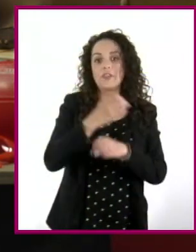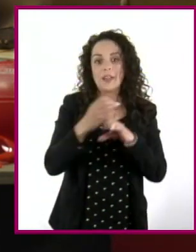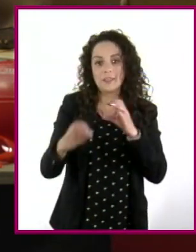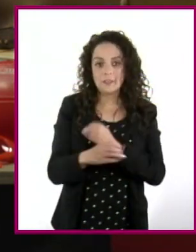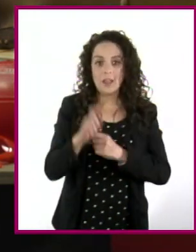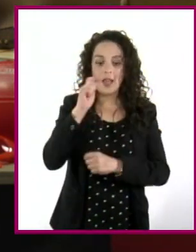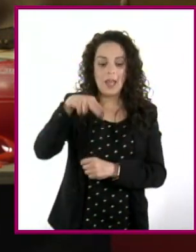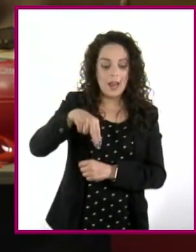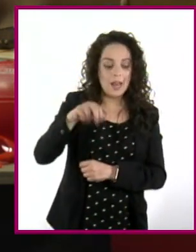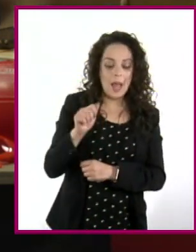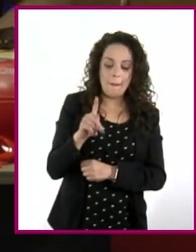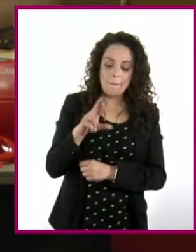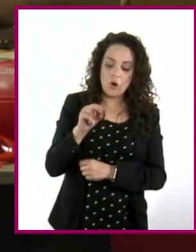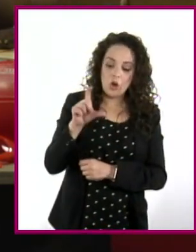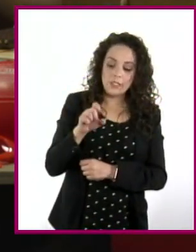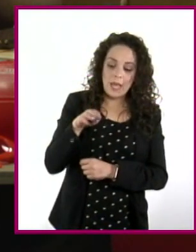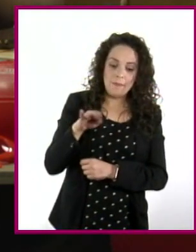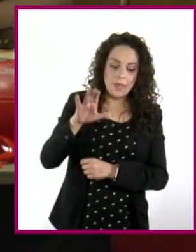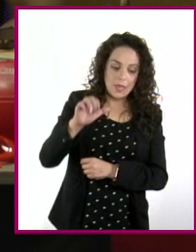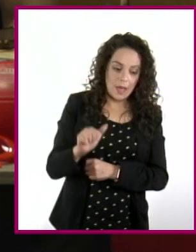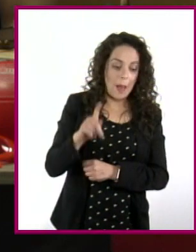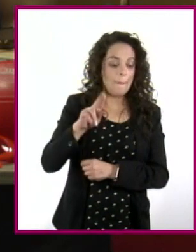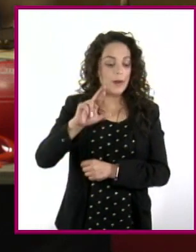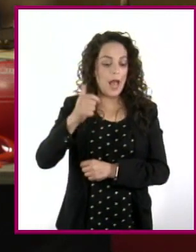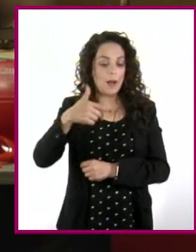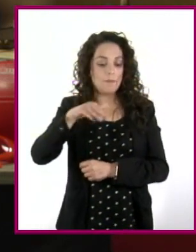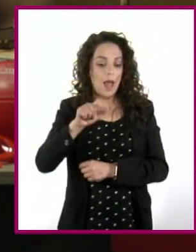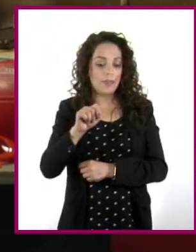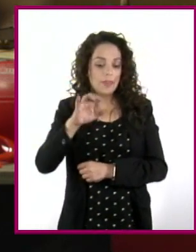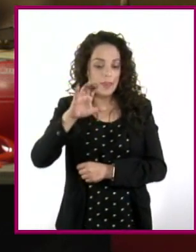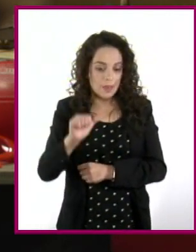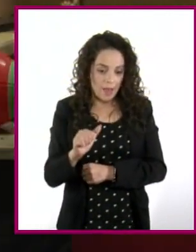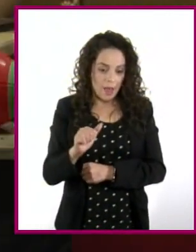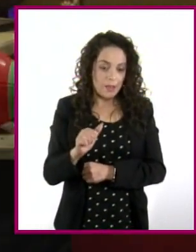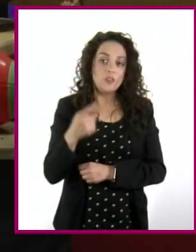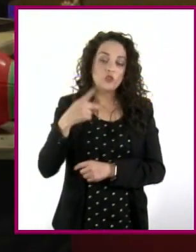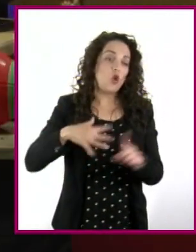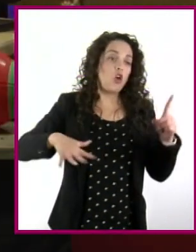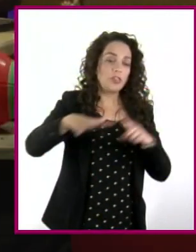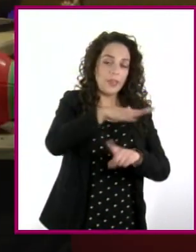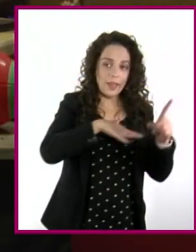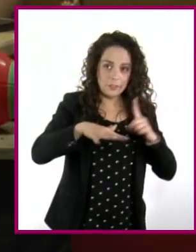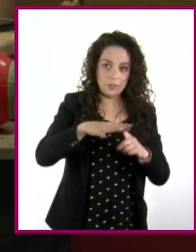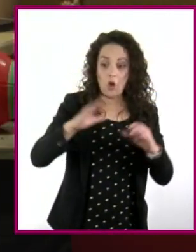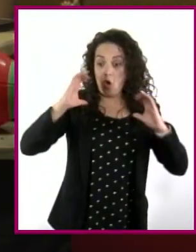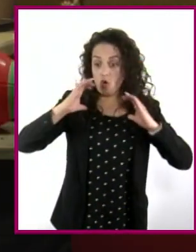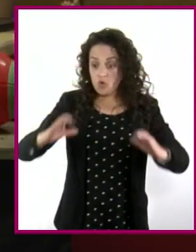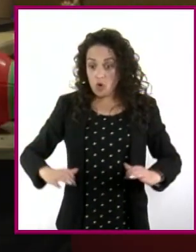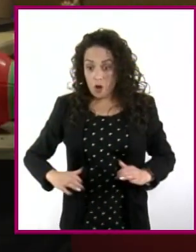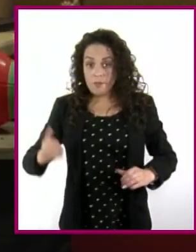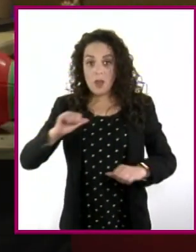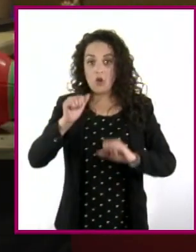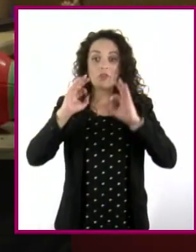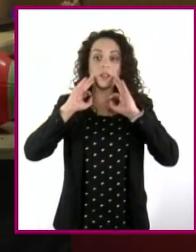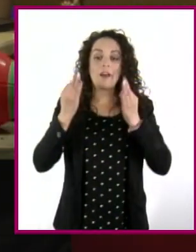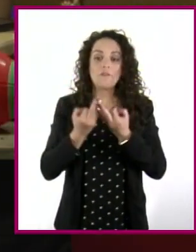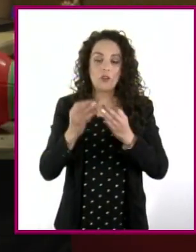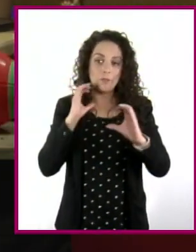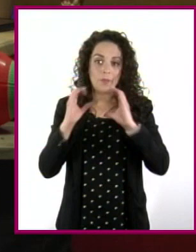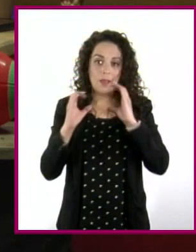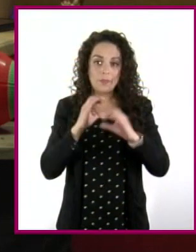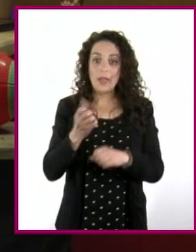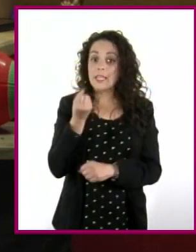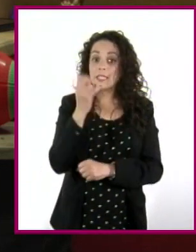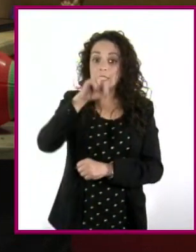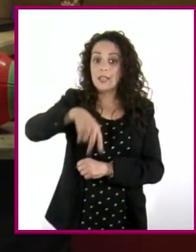que es el espacio personal, la pragmática, que es el contenido contextual, el lenguaje corporal y otras formas de comunicación no